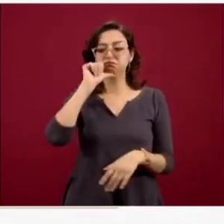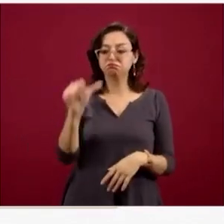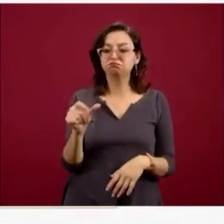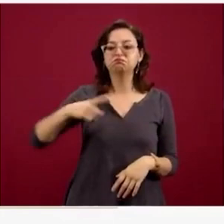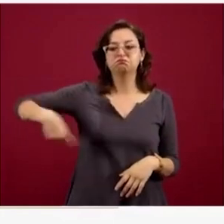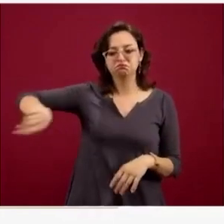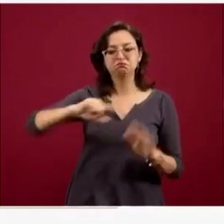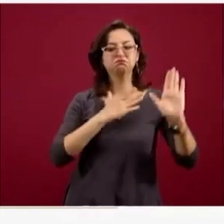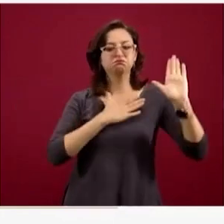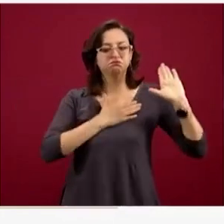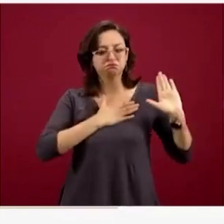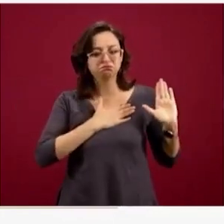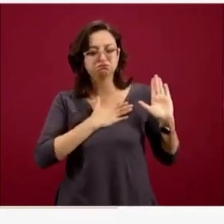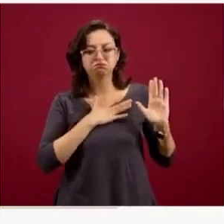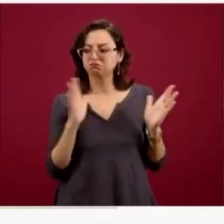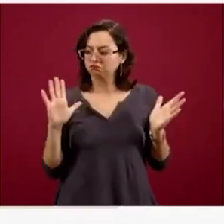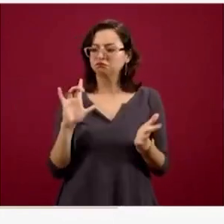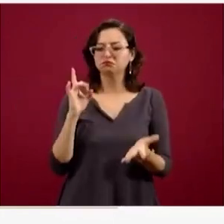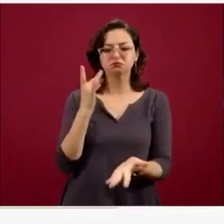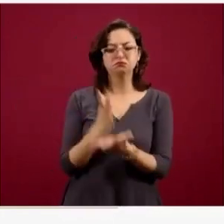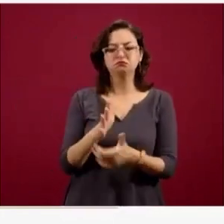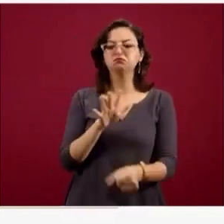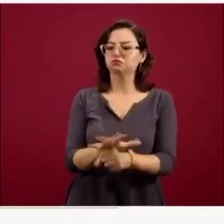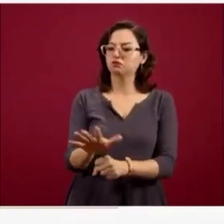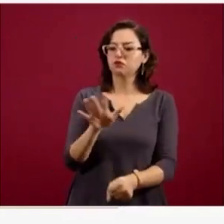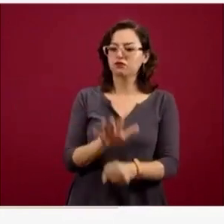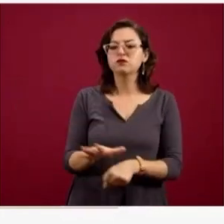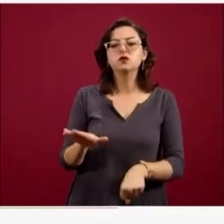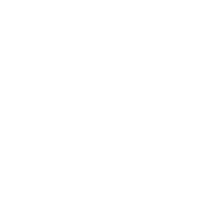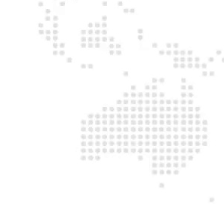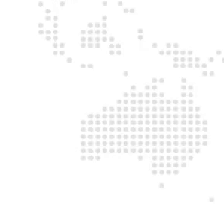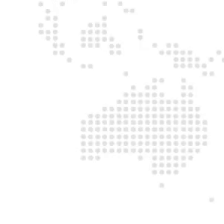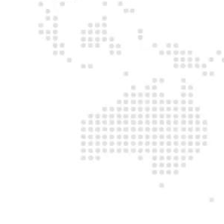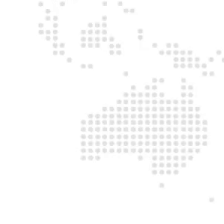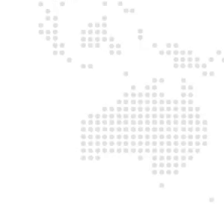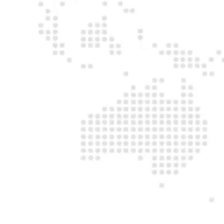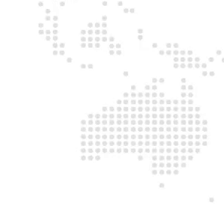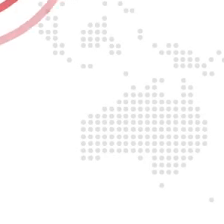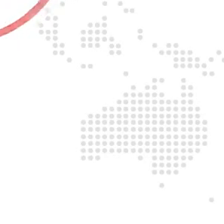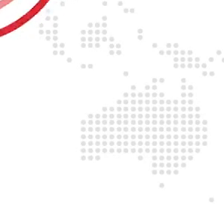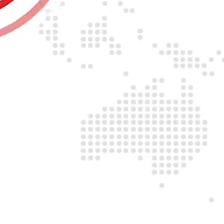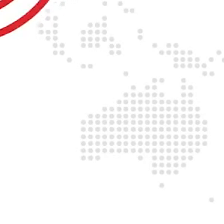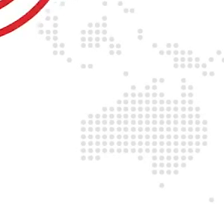principio del año seguramente cumplirá con esta con este pago